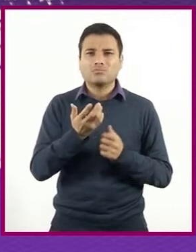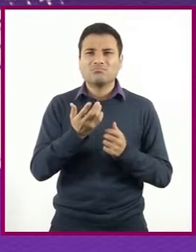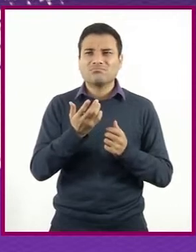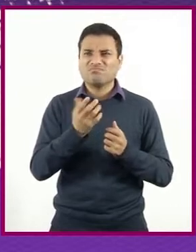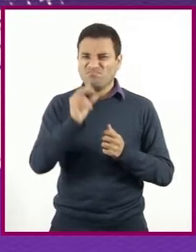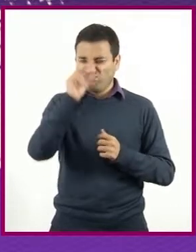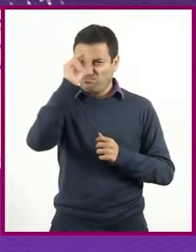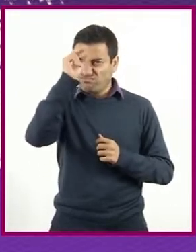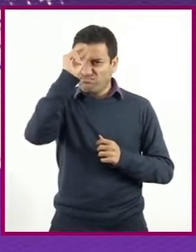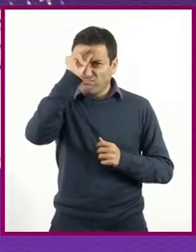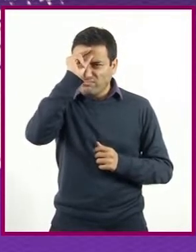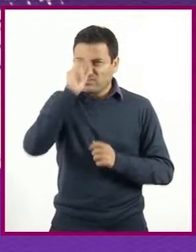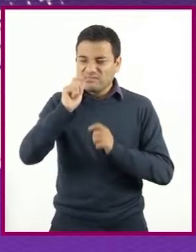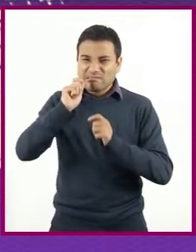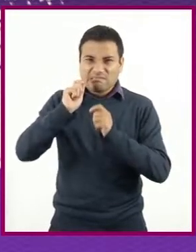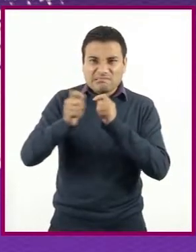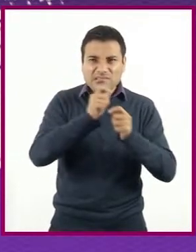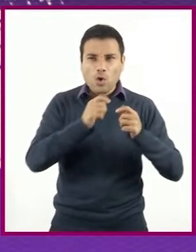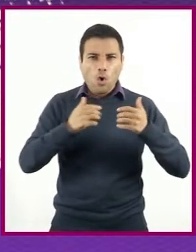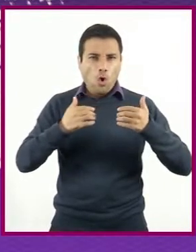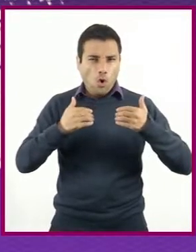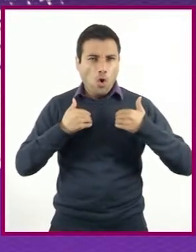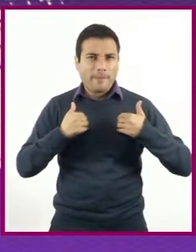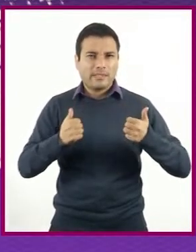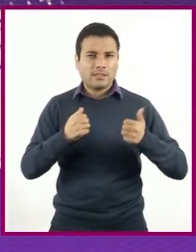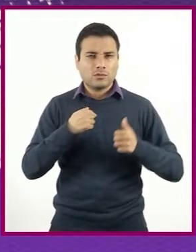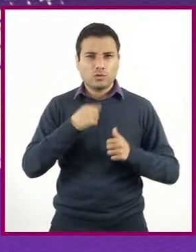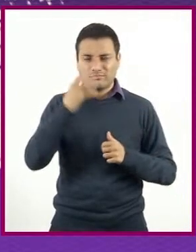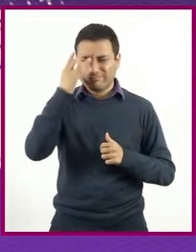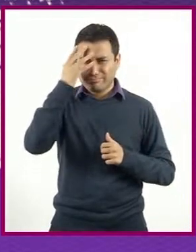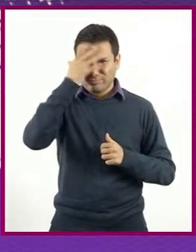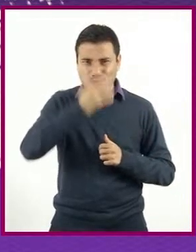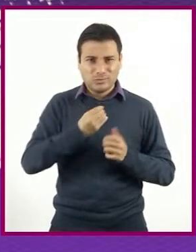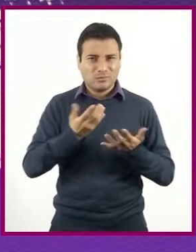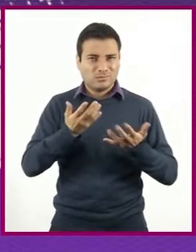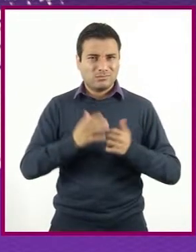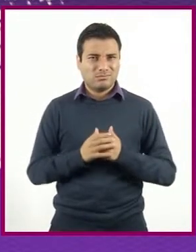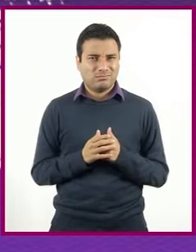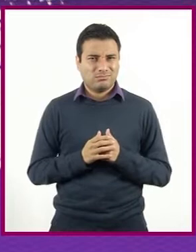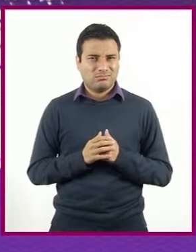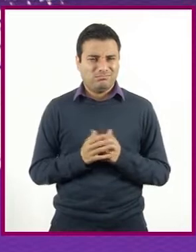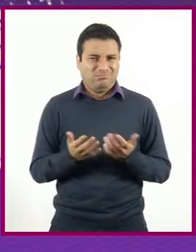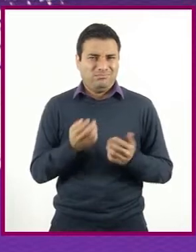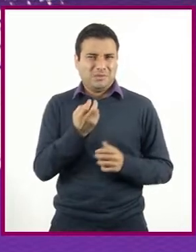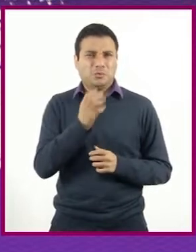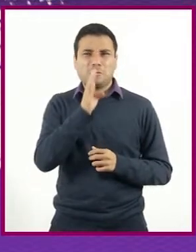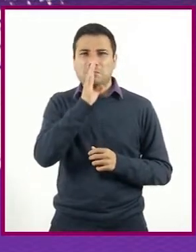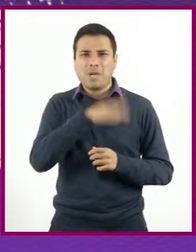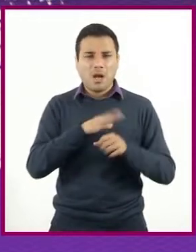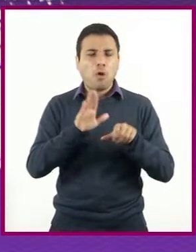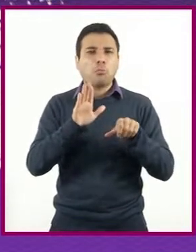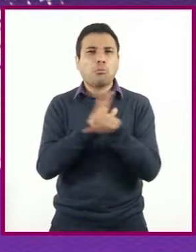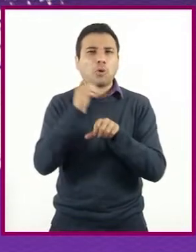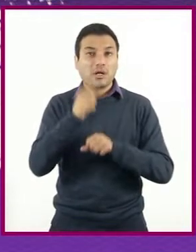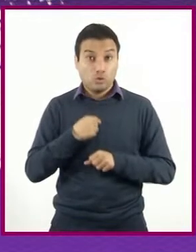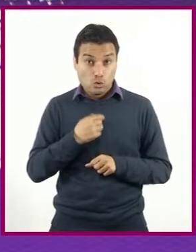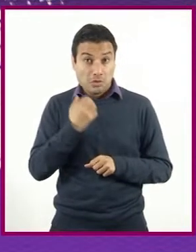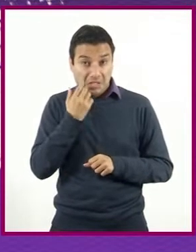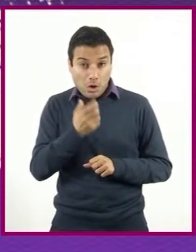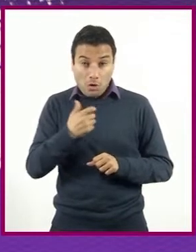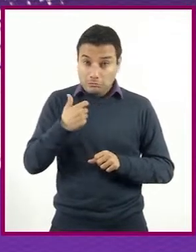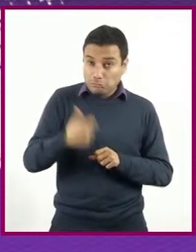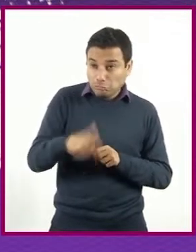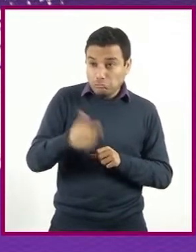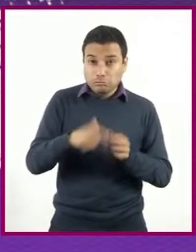mi entendimiento y no mi entendimiento en las bellezas? Yo no estimo tesoros ni riquezas y